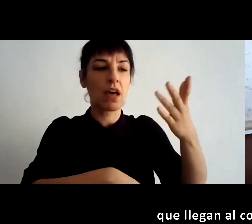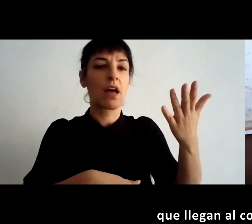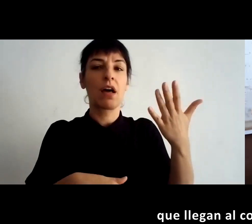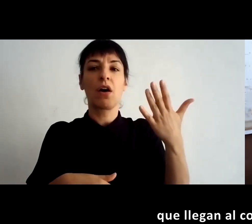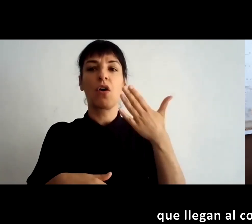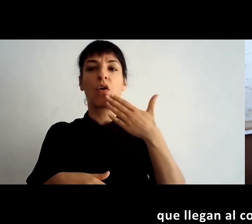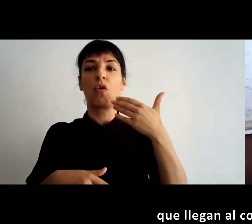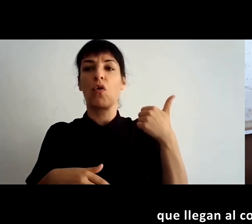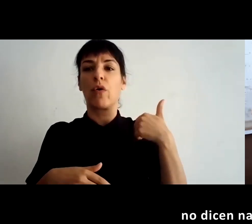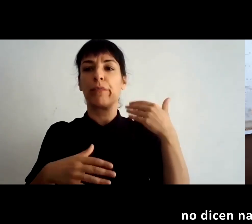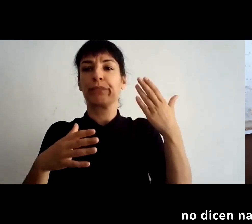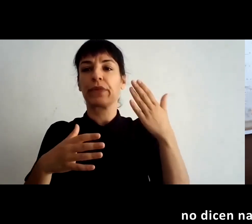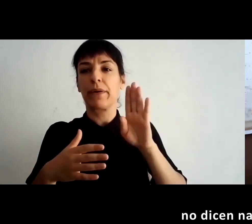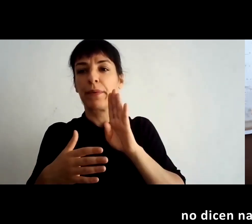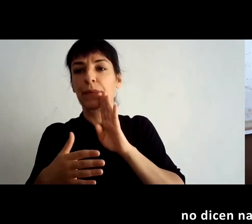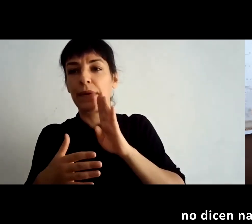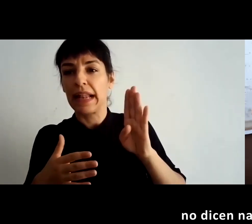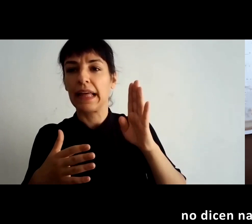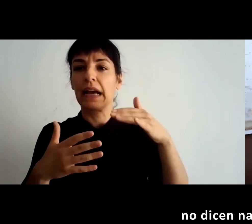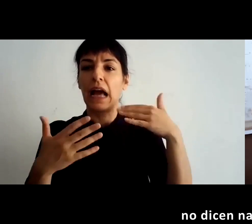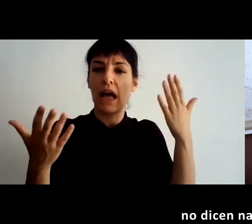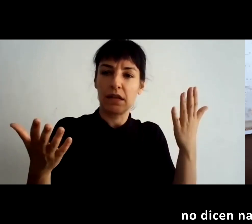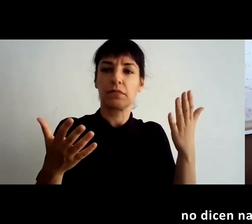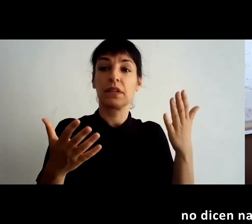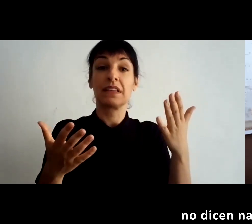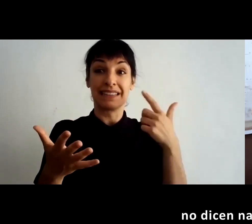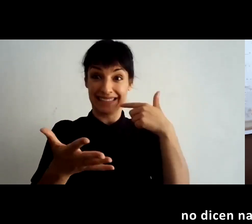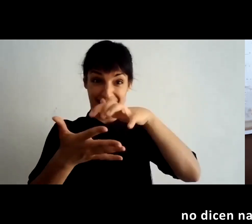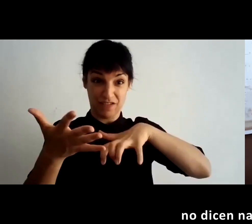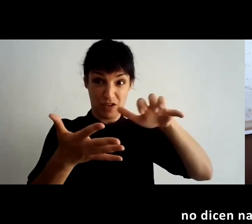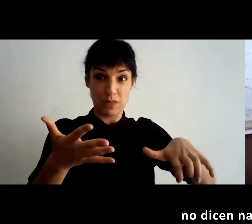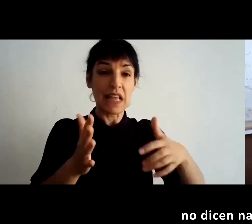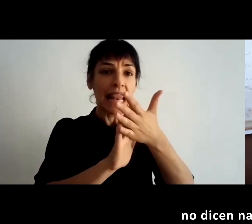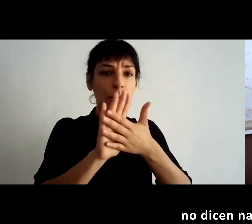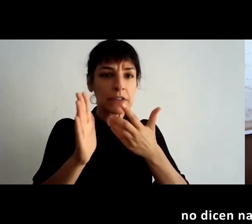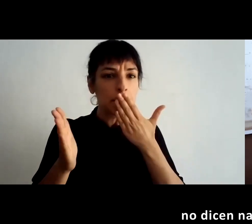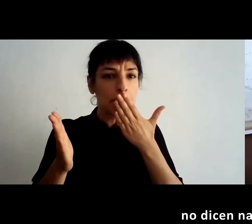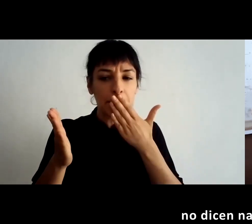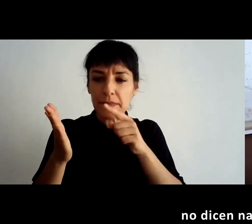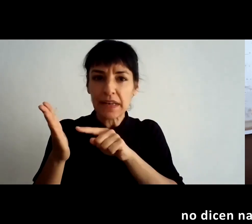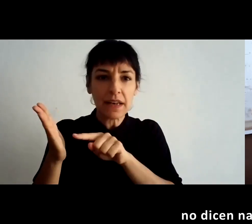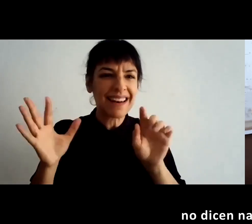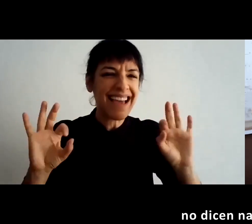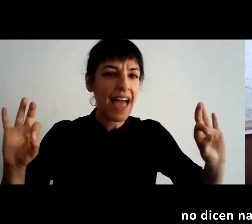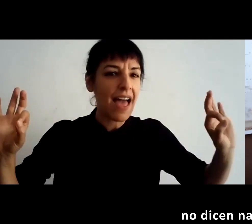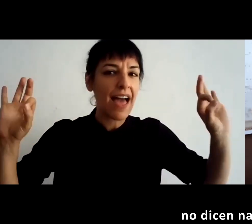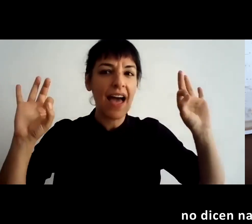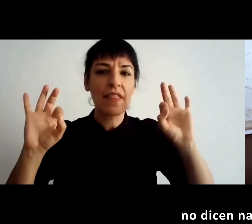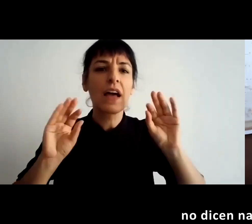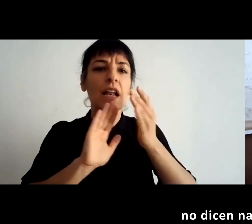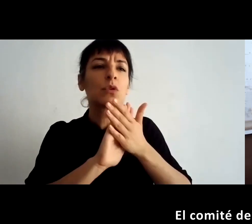Países Bajos, no dicen nada de las lenguas de signos de estos